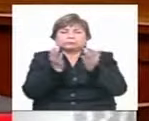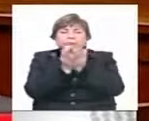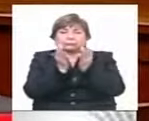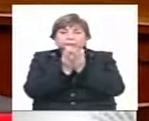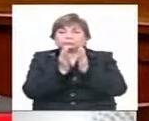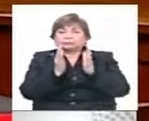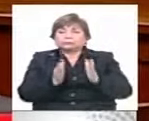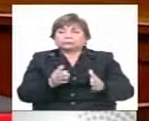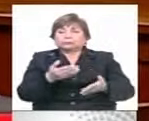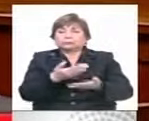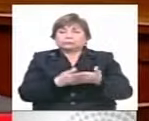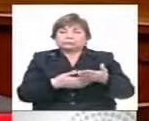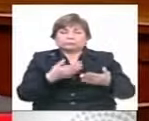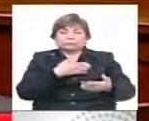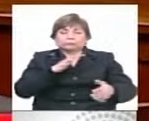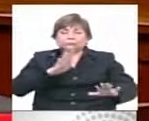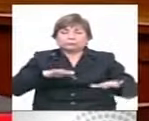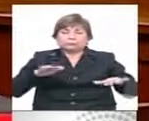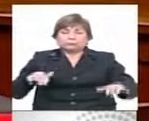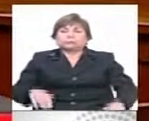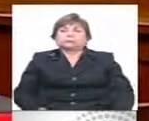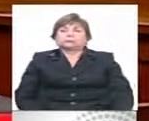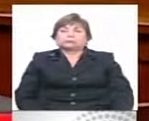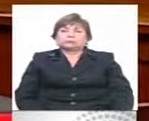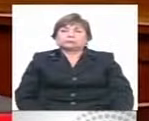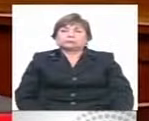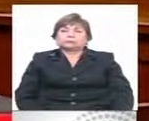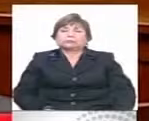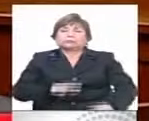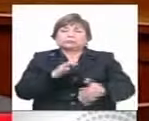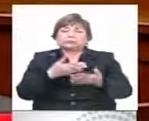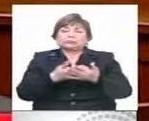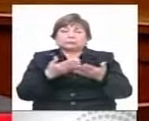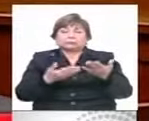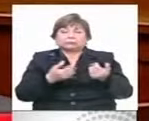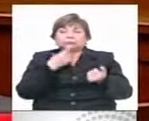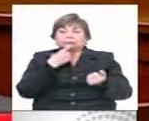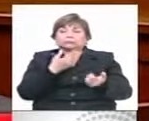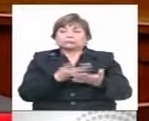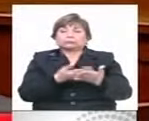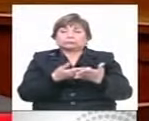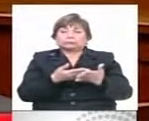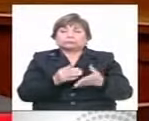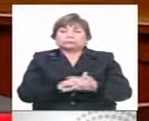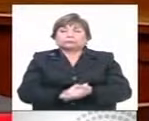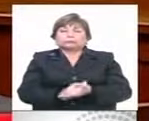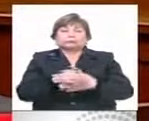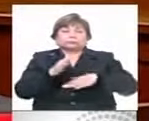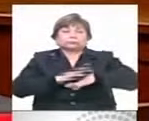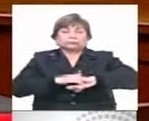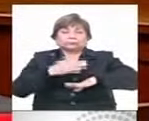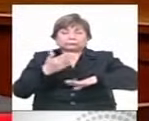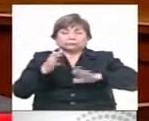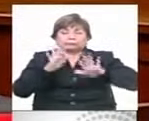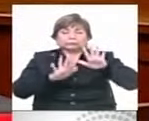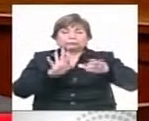las gestantes, niños, niñas y adolescentes. En atención a ese contexto, después de 15 años, el programa